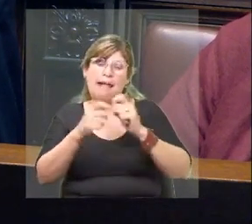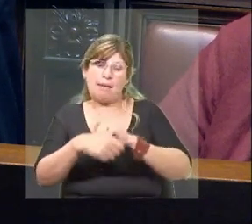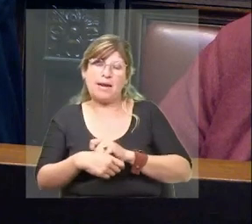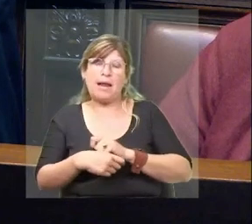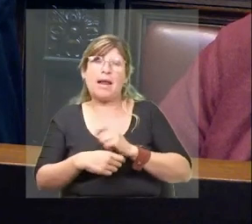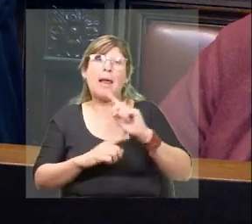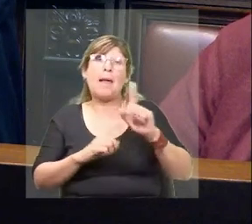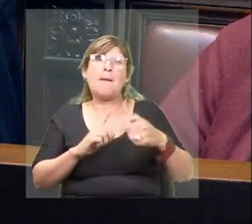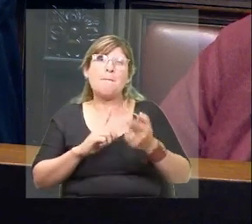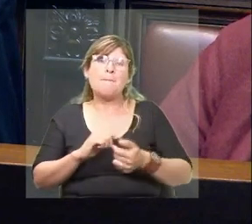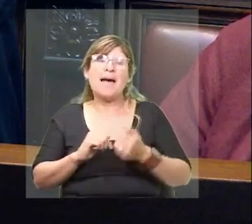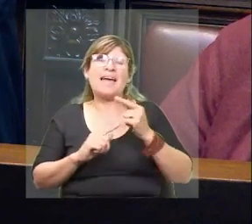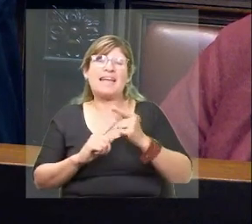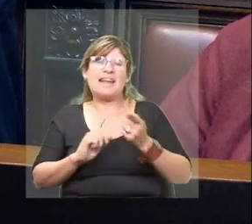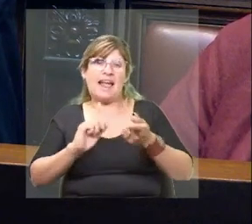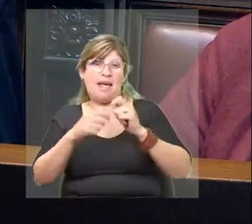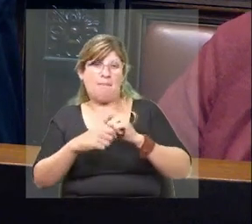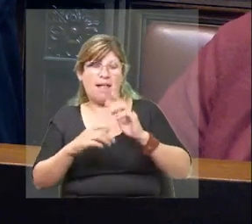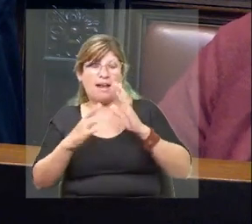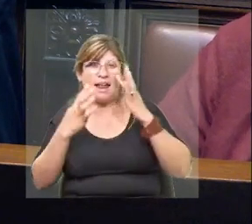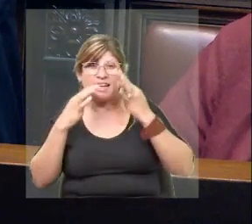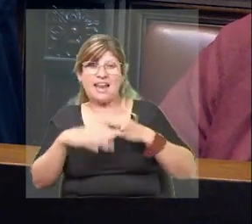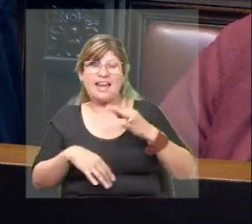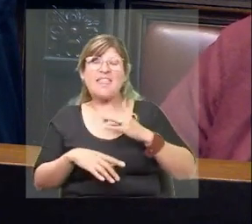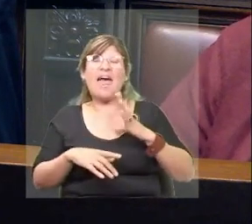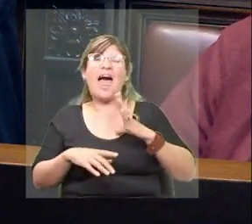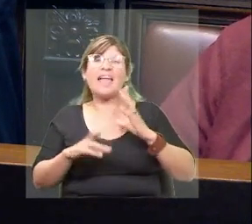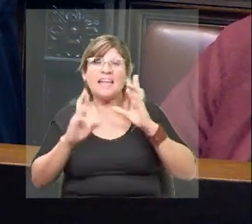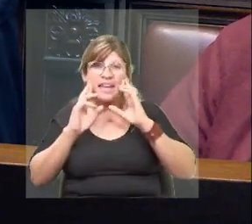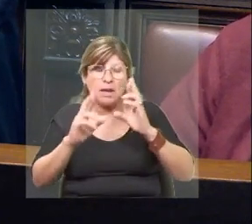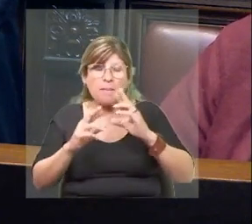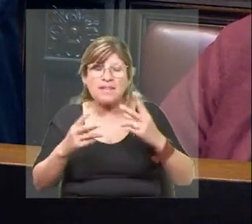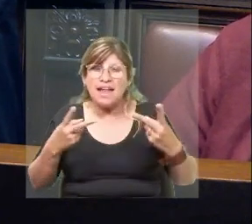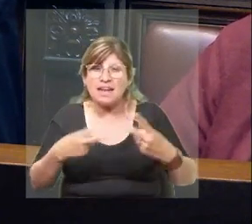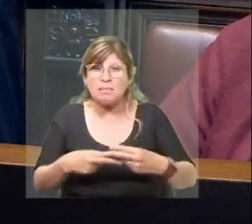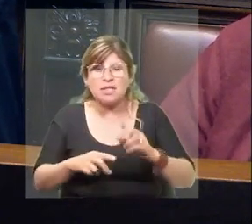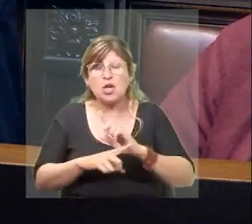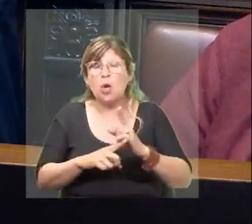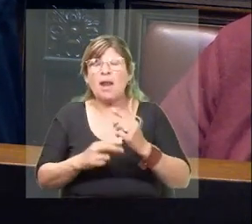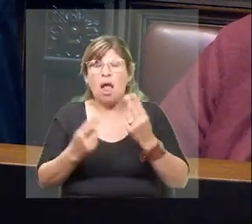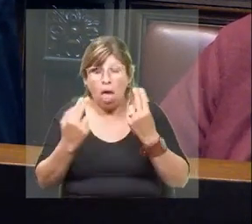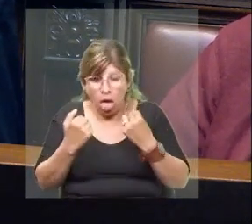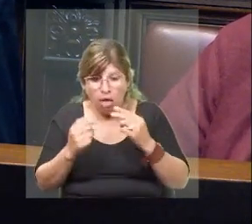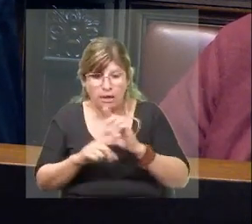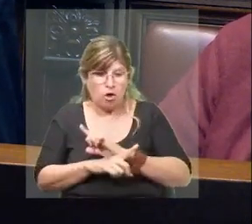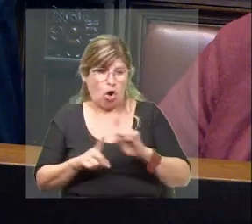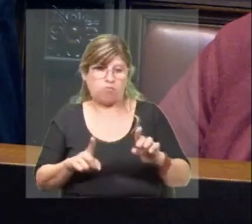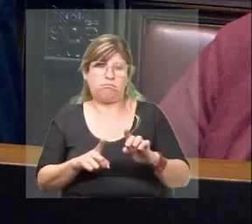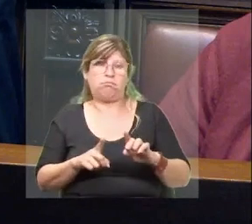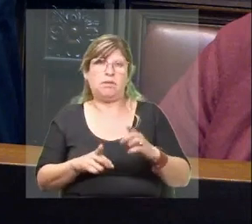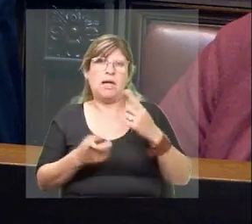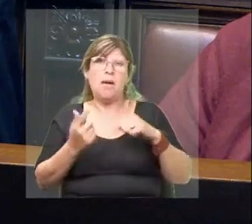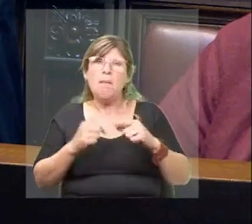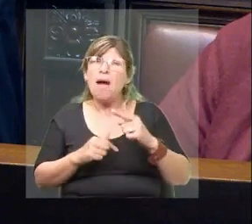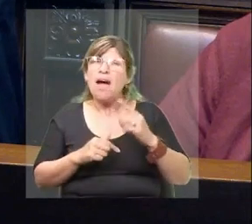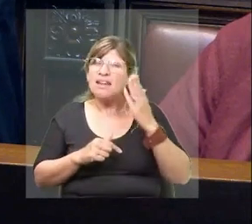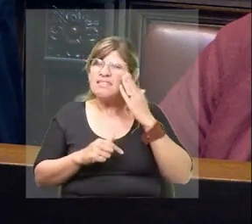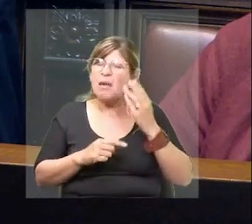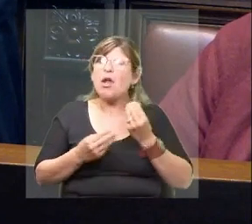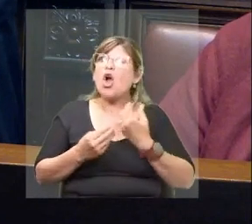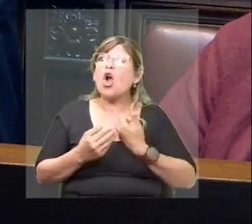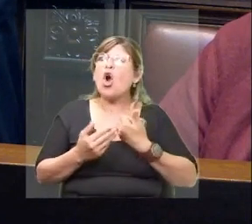cambiar la realidad hay que respetar sus límites, no para rendirse ante ellos, sino para saber cómo